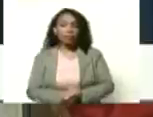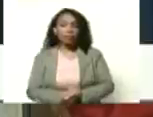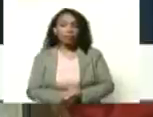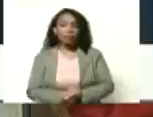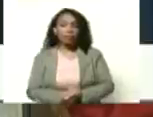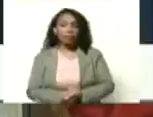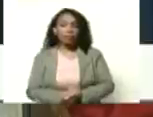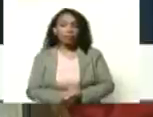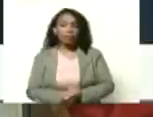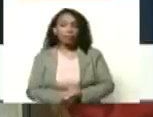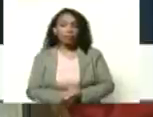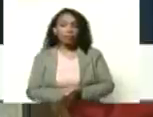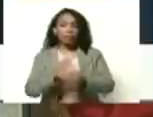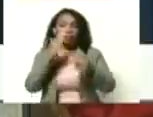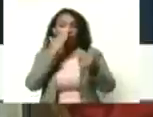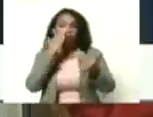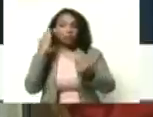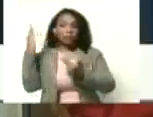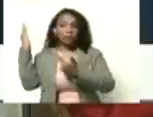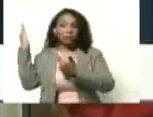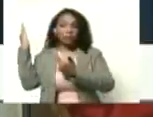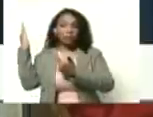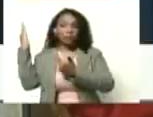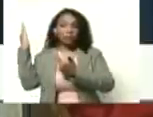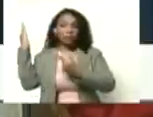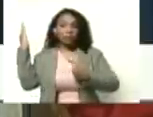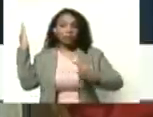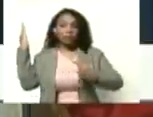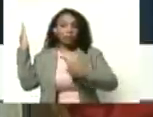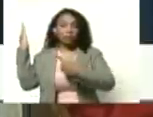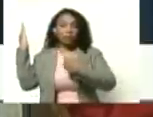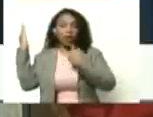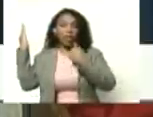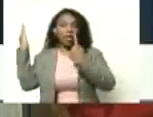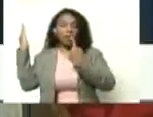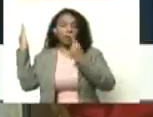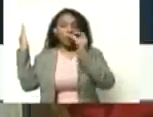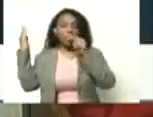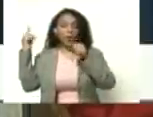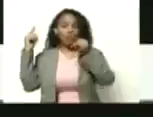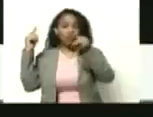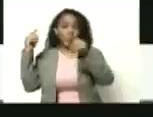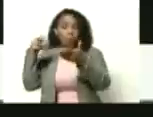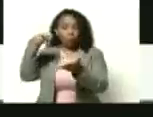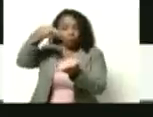sujeto que está acá le dice a carol ann arrodíllate